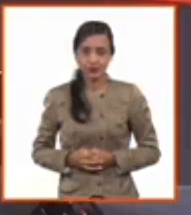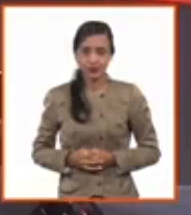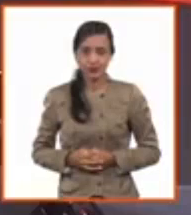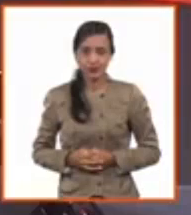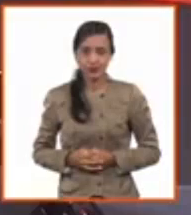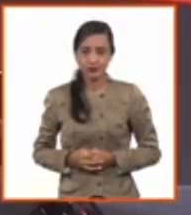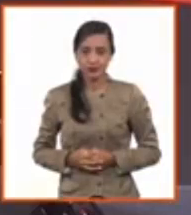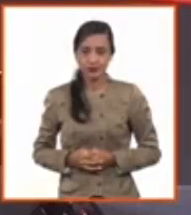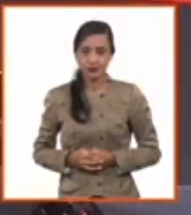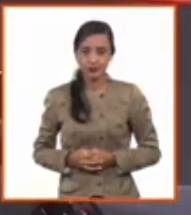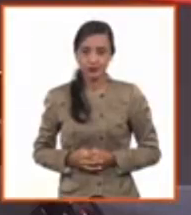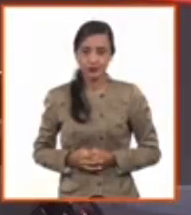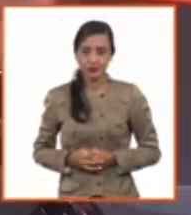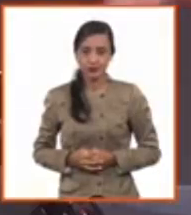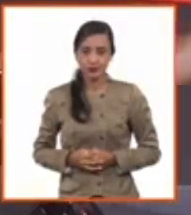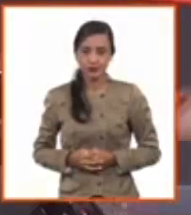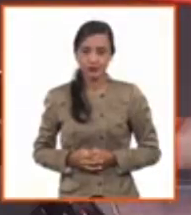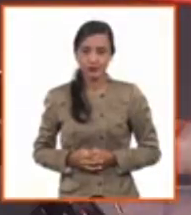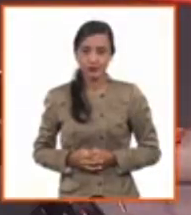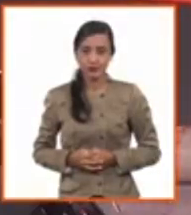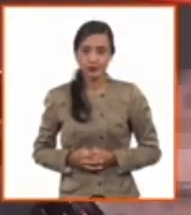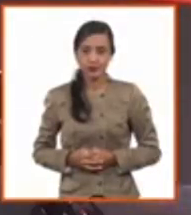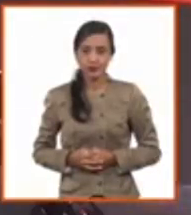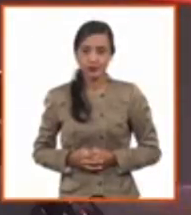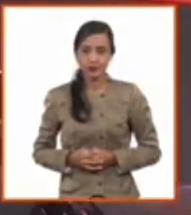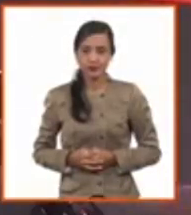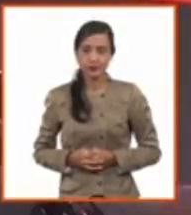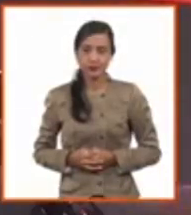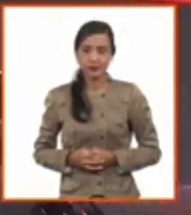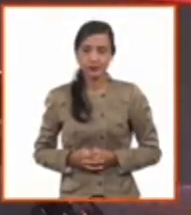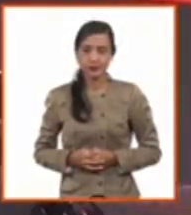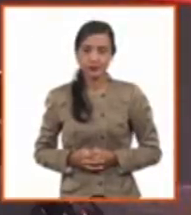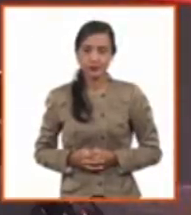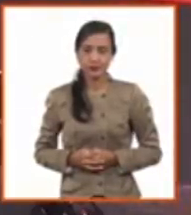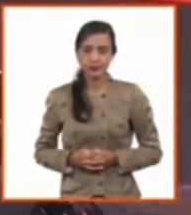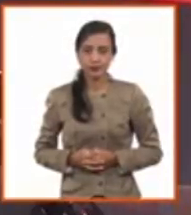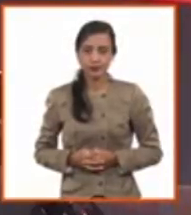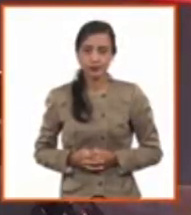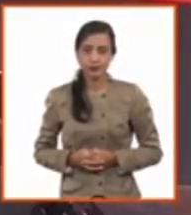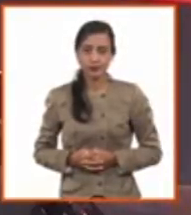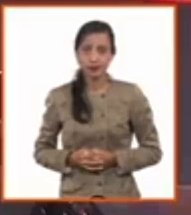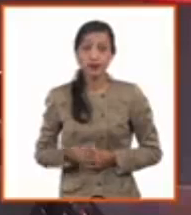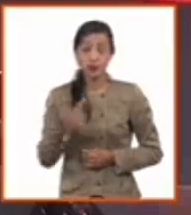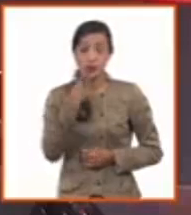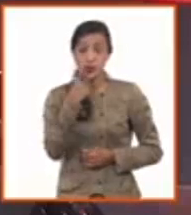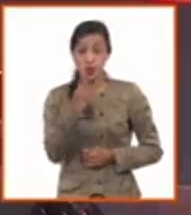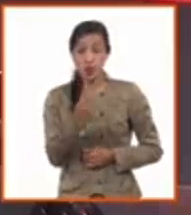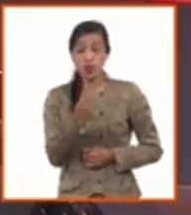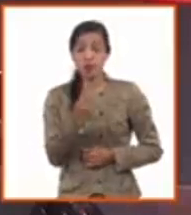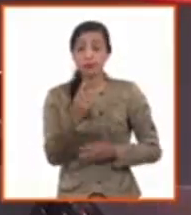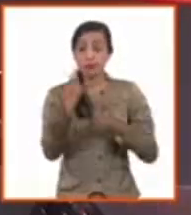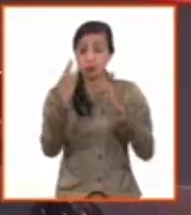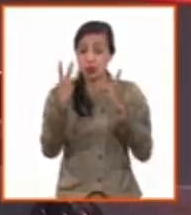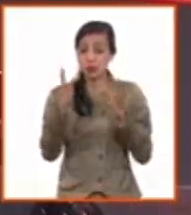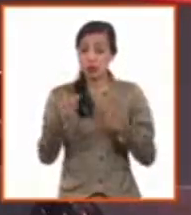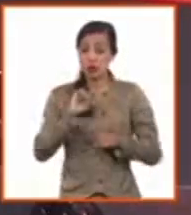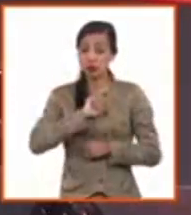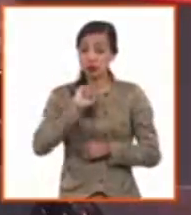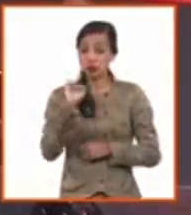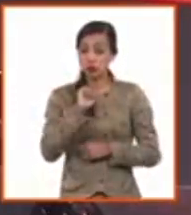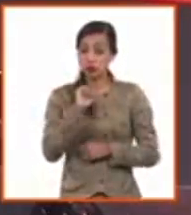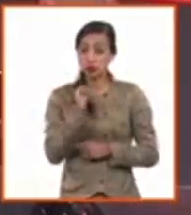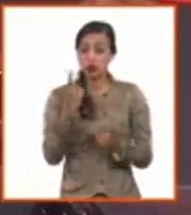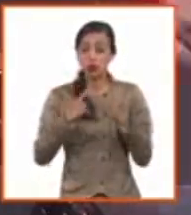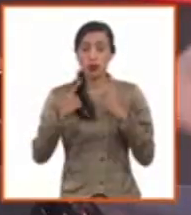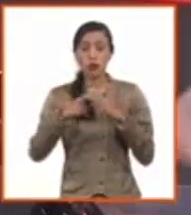de del país bueno hay un marcado resultado en